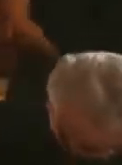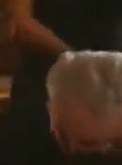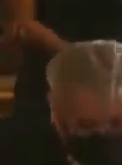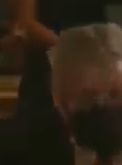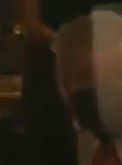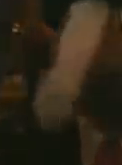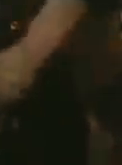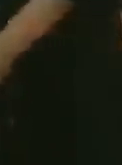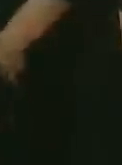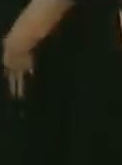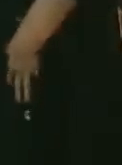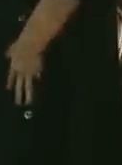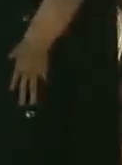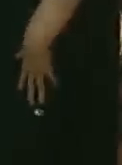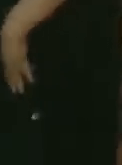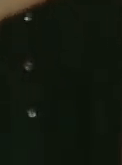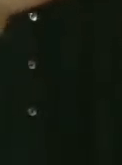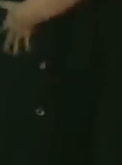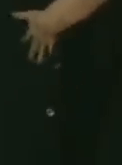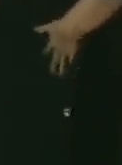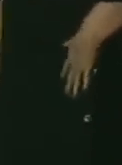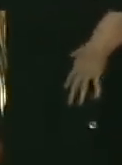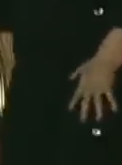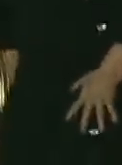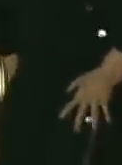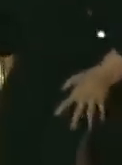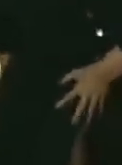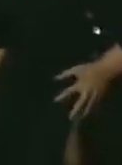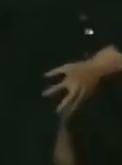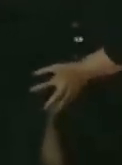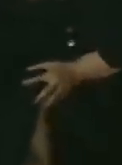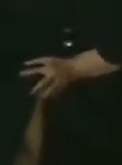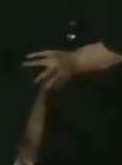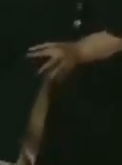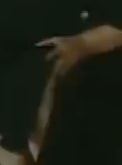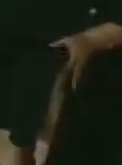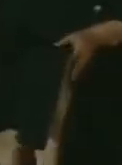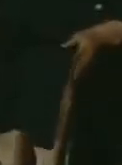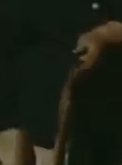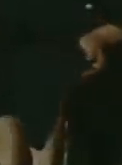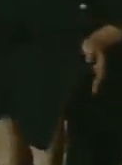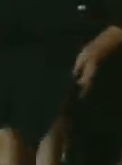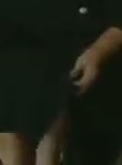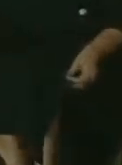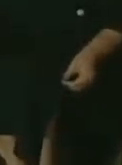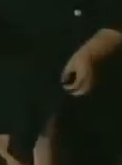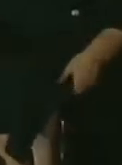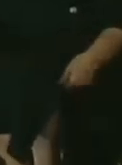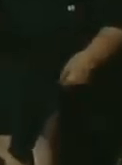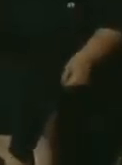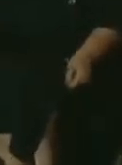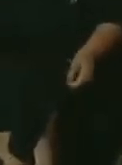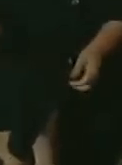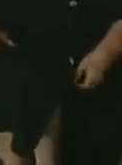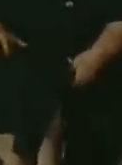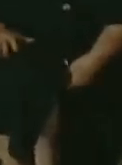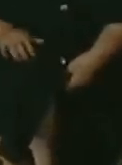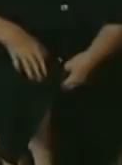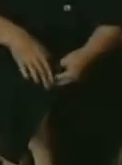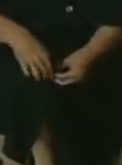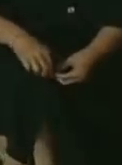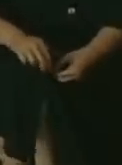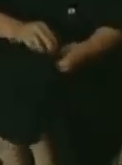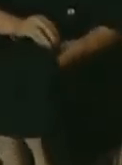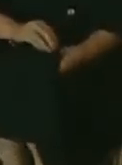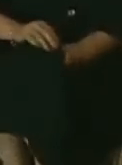múltiples textos. Por su obra fue merecedor 3 veces del Premio Nacional de Periodismo. Por el padre Numa Molina,